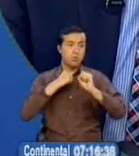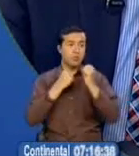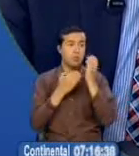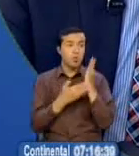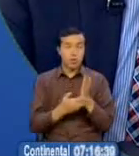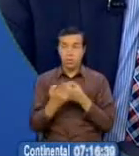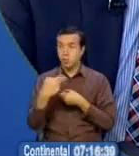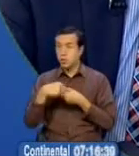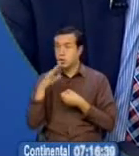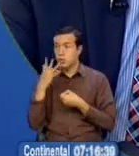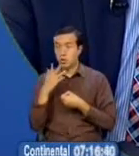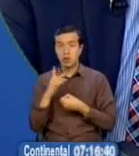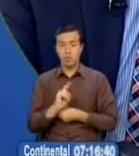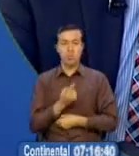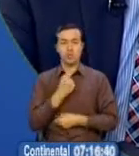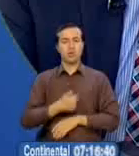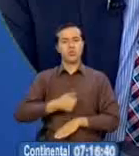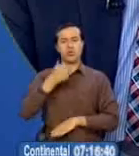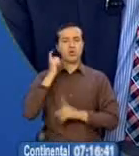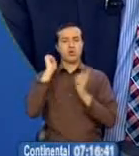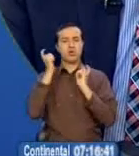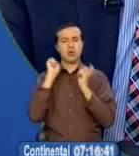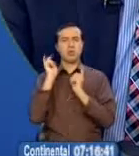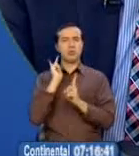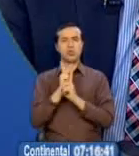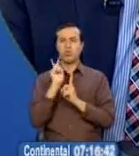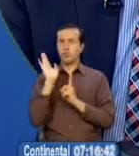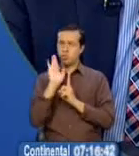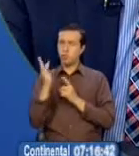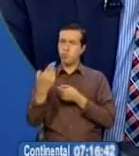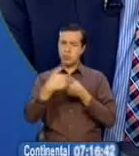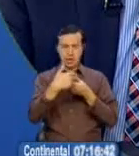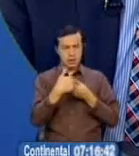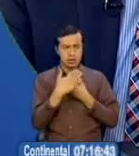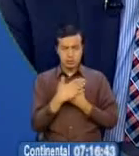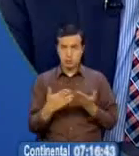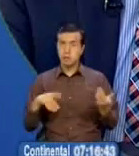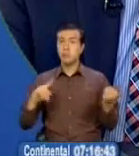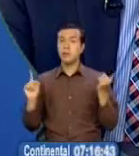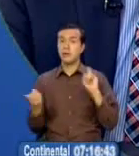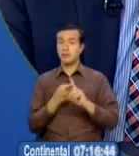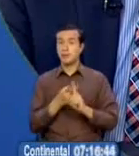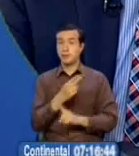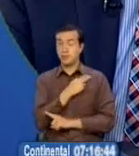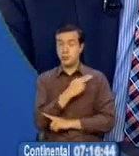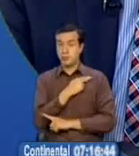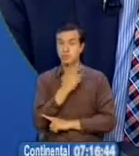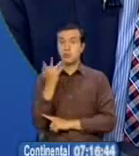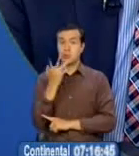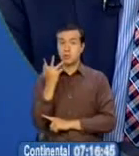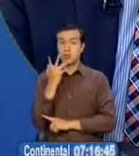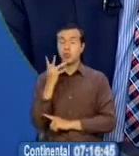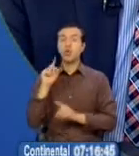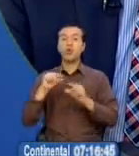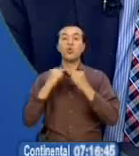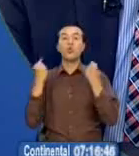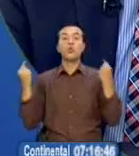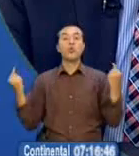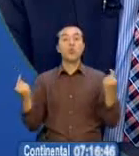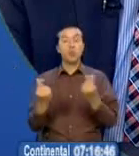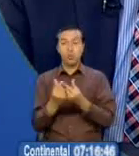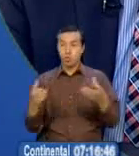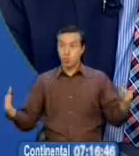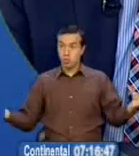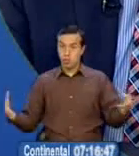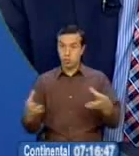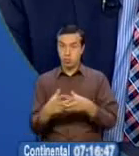participativo, que es verticalista. Si nosotros asumimos que la universidad es una colectividad, además de un